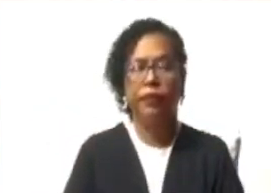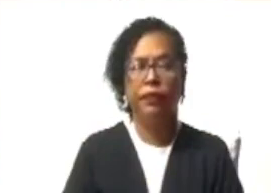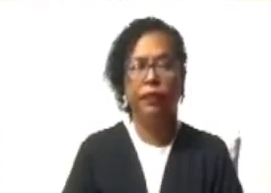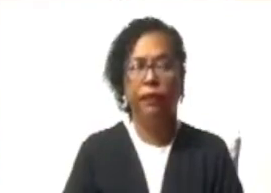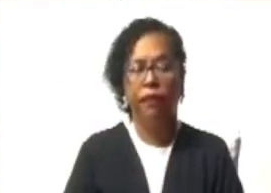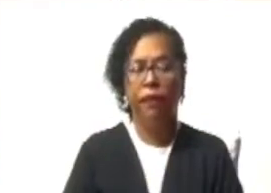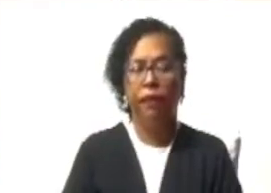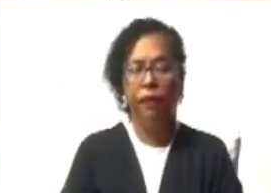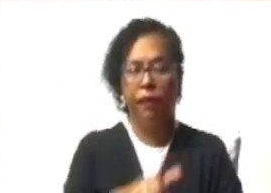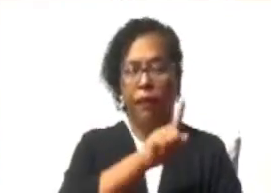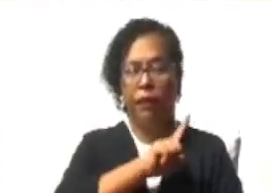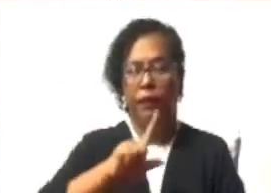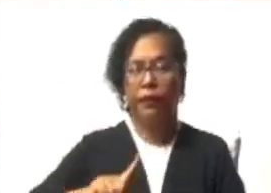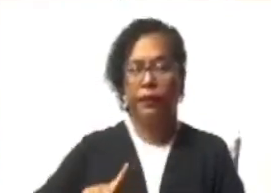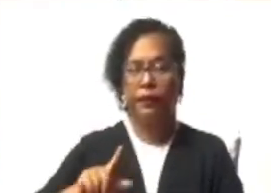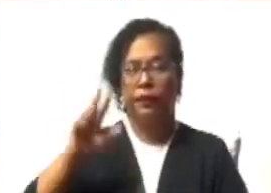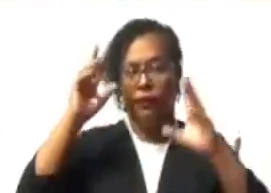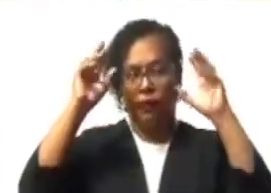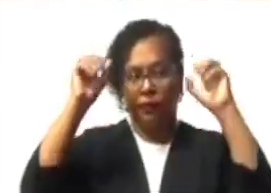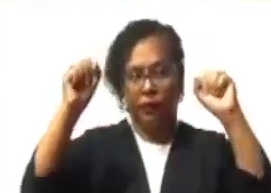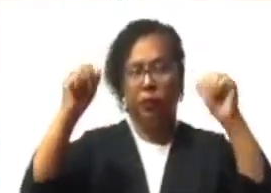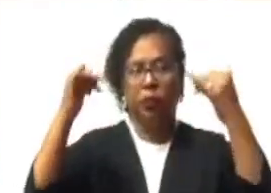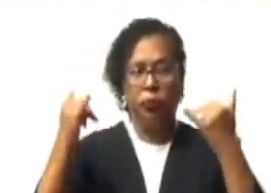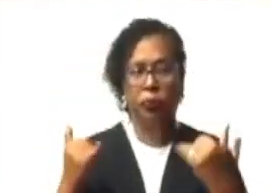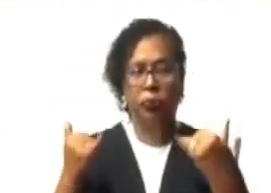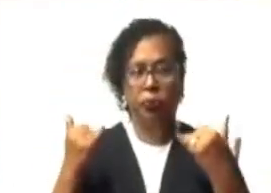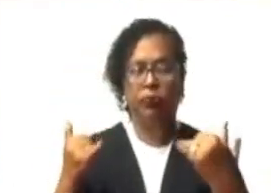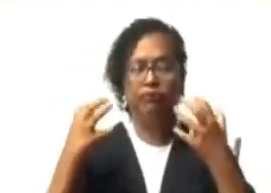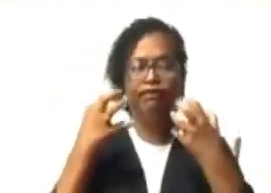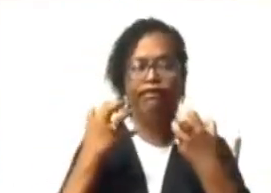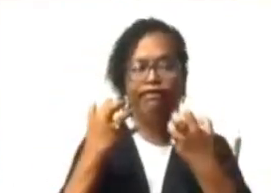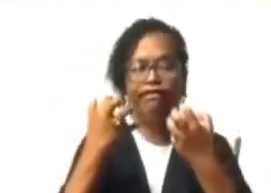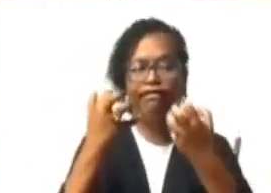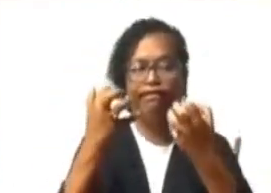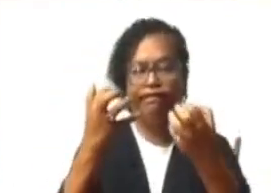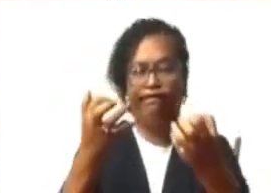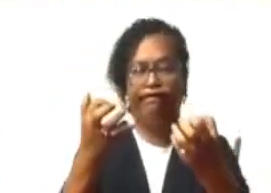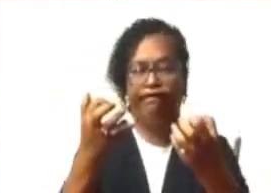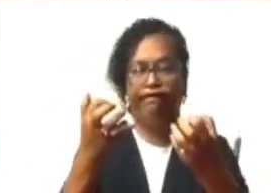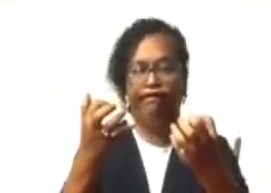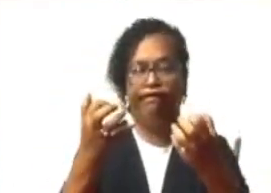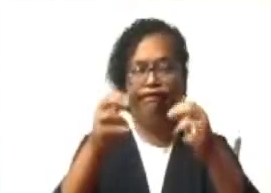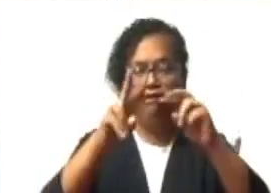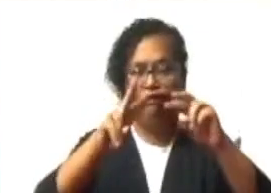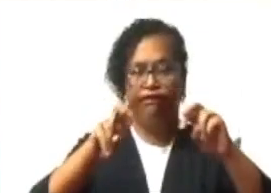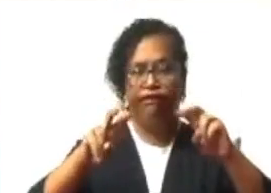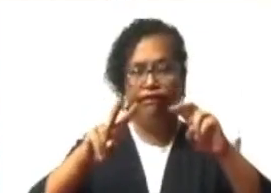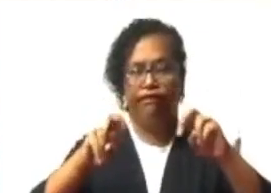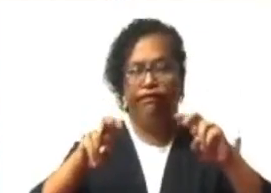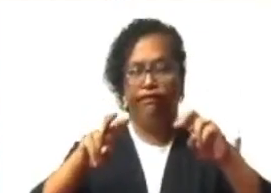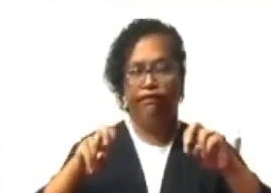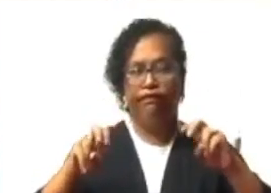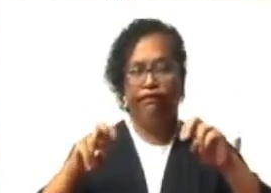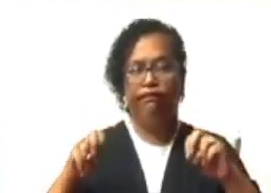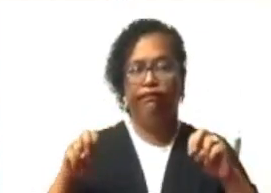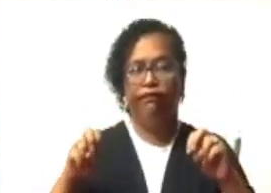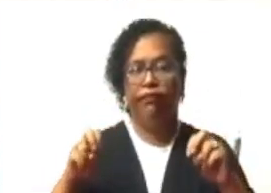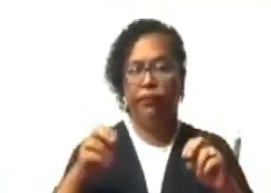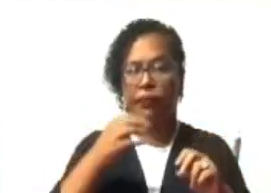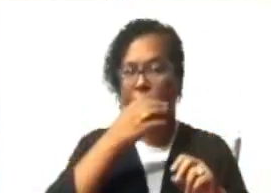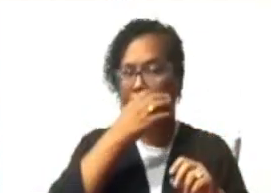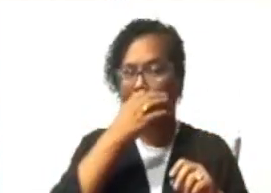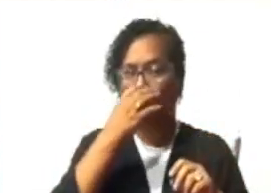presidente, hoy este hemiciclo conoce en estos momentos lo que es